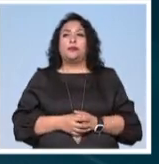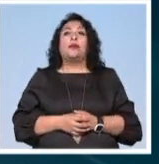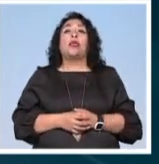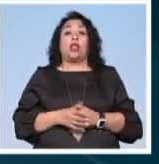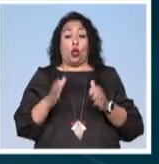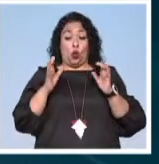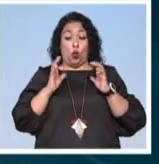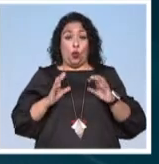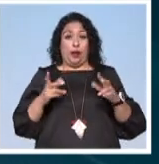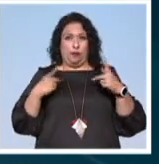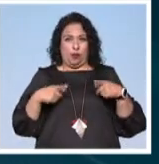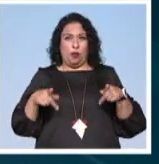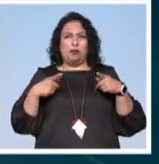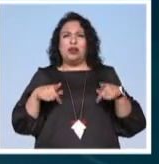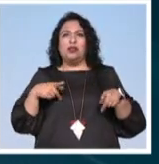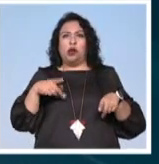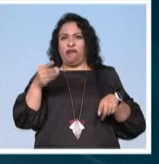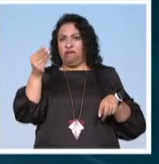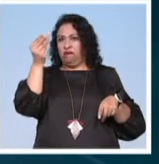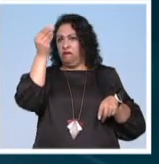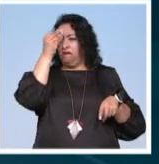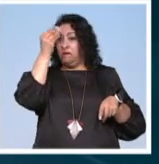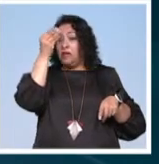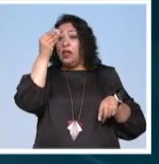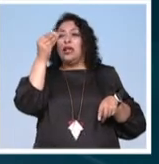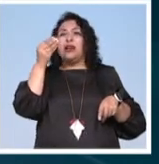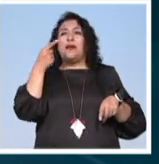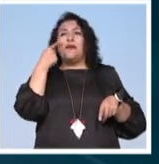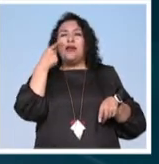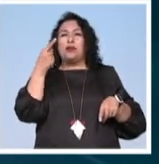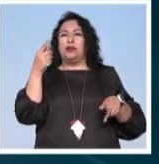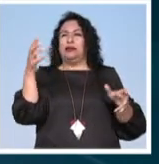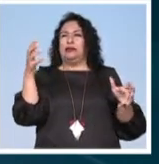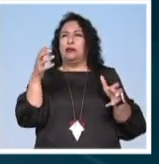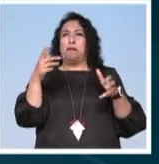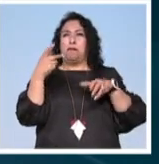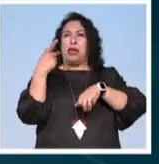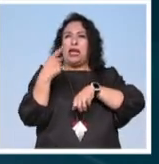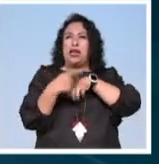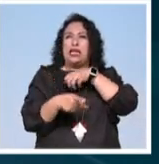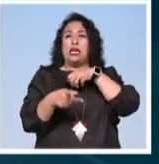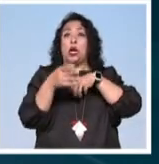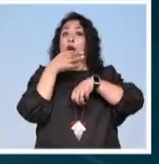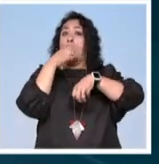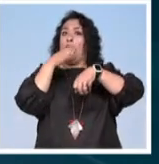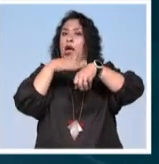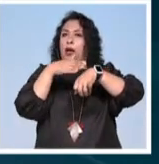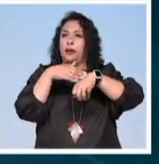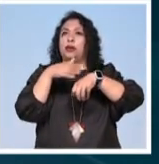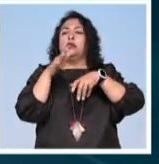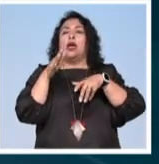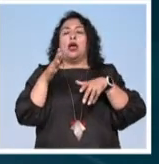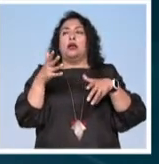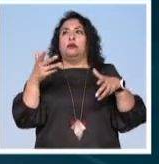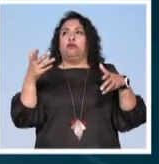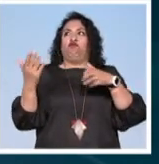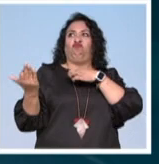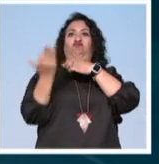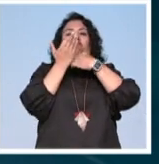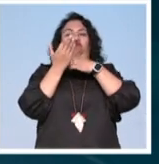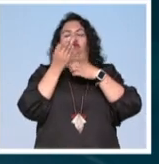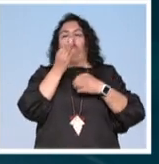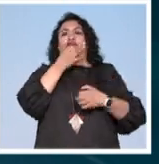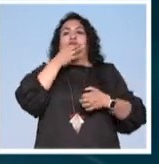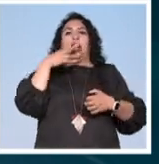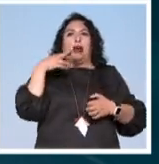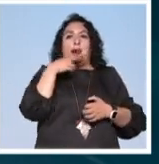El cuerpo de las personas es tan sabio que cuando se encuentra frente a una situación de riesgo, alarma o peligro, reacciona para protegerse de